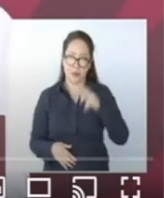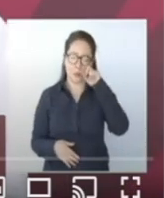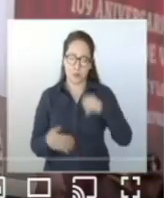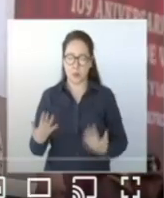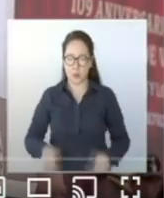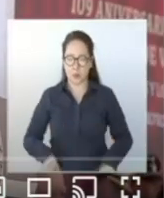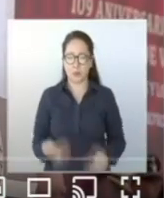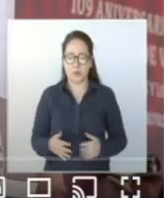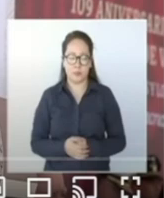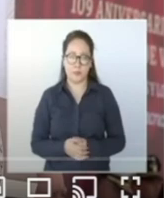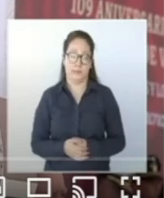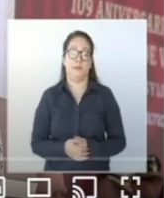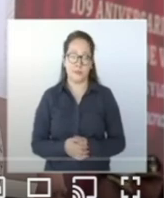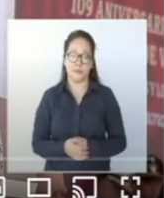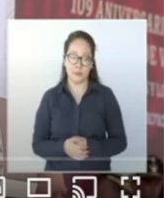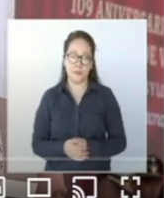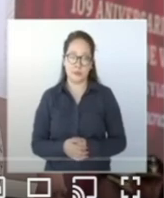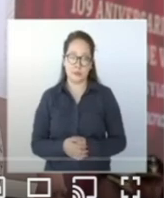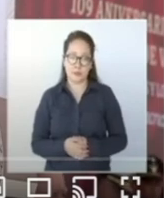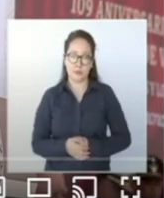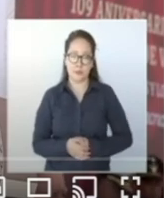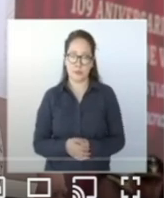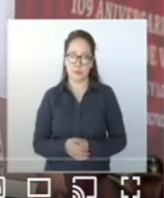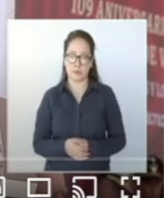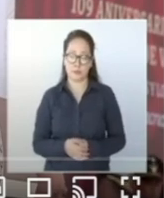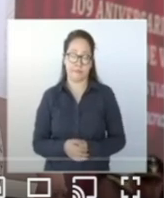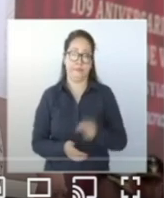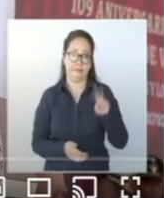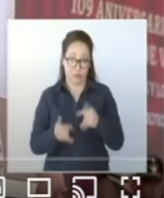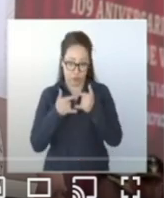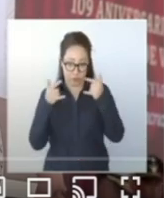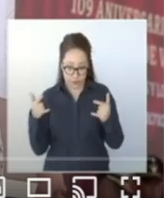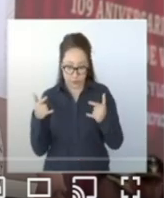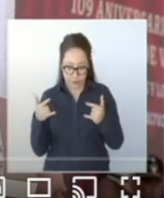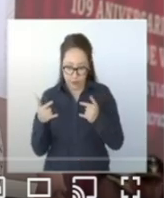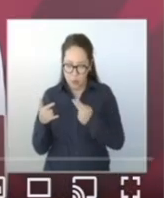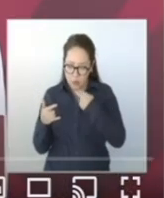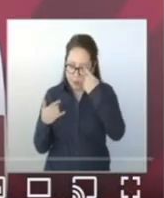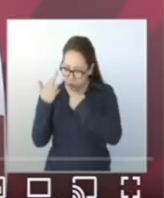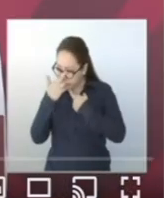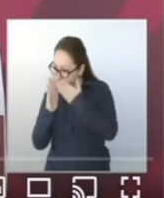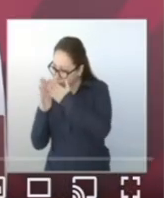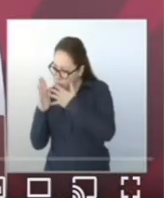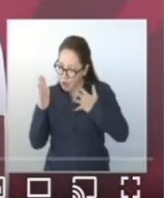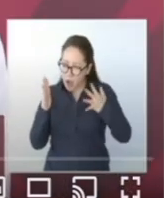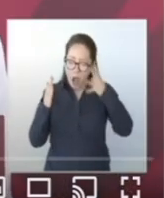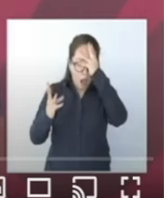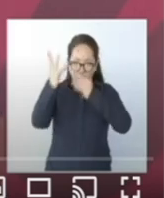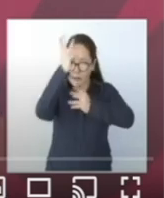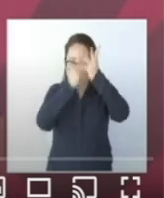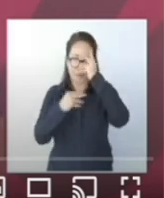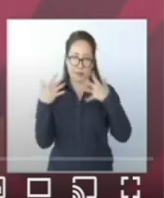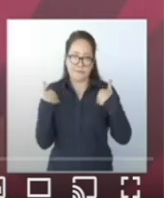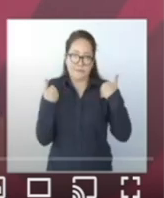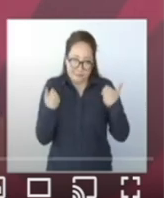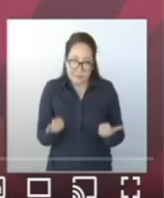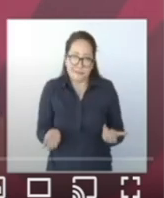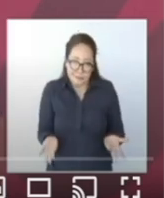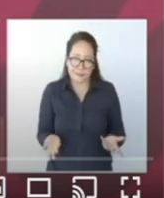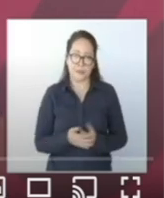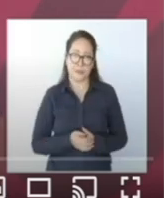que es la maestra de la vida conmemorar el día de